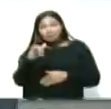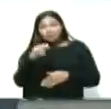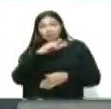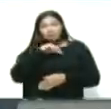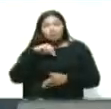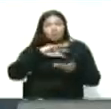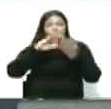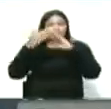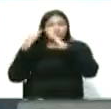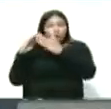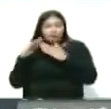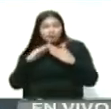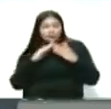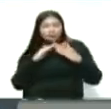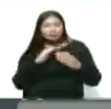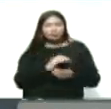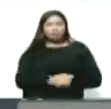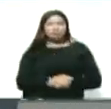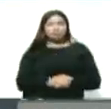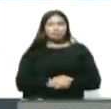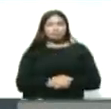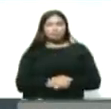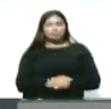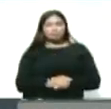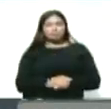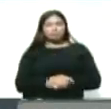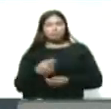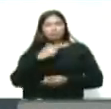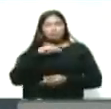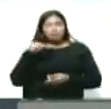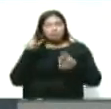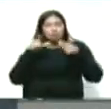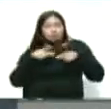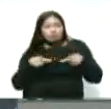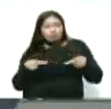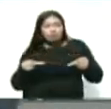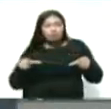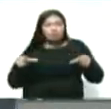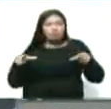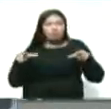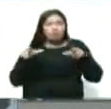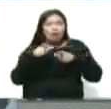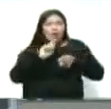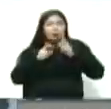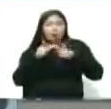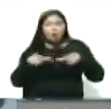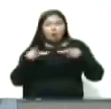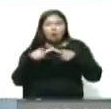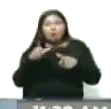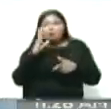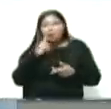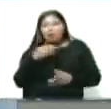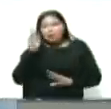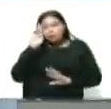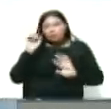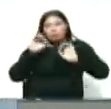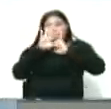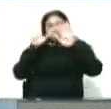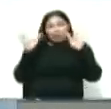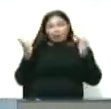nuestra comunidad en aquellos sitios donde no existan, por razones obvias,